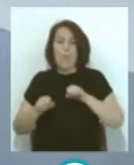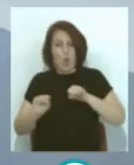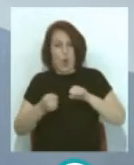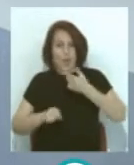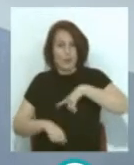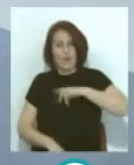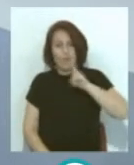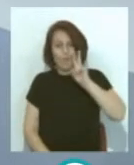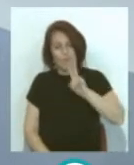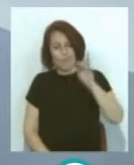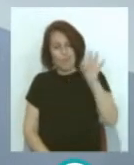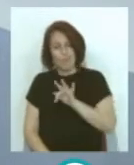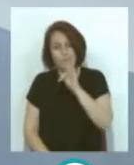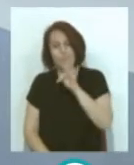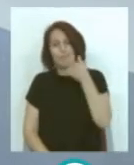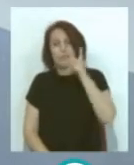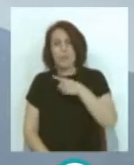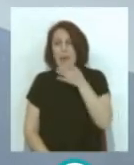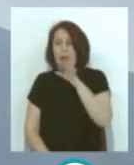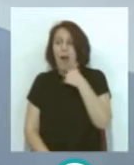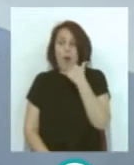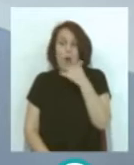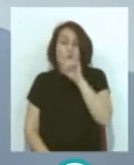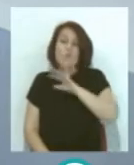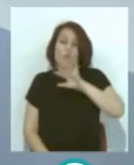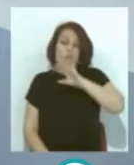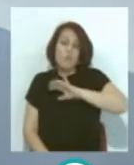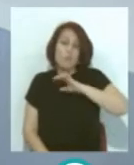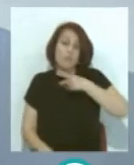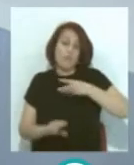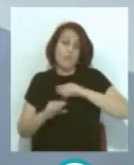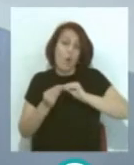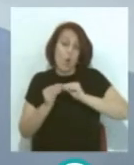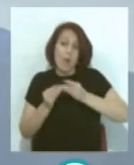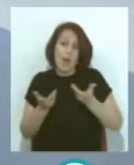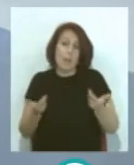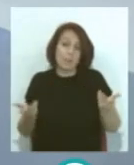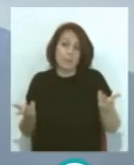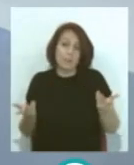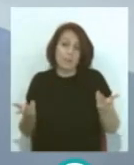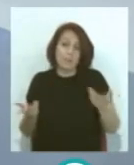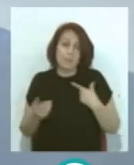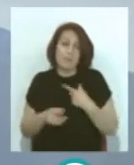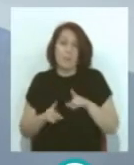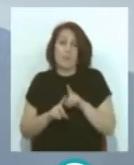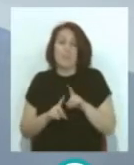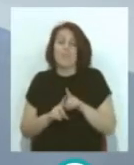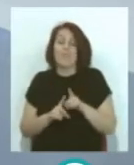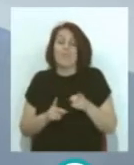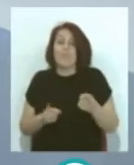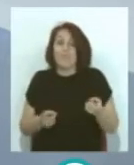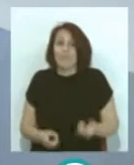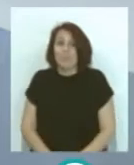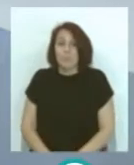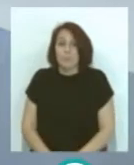vimos, que también fue un hecho curioso y una forma de no dañar lo que es